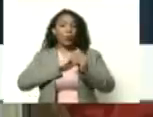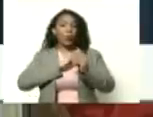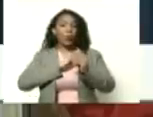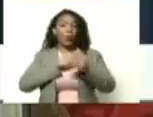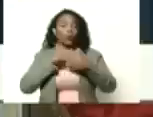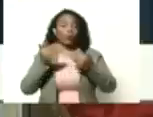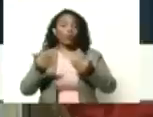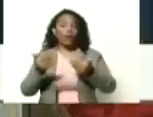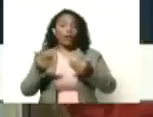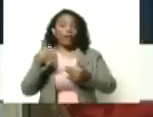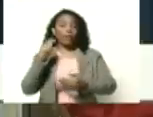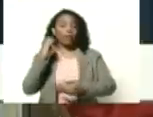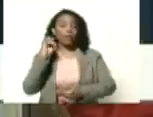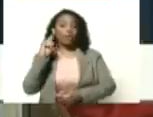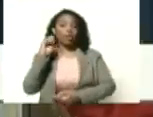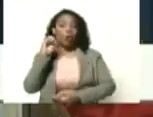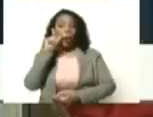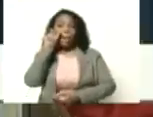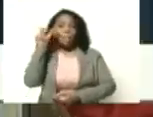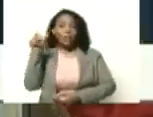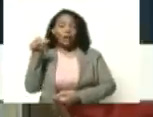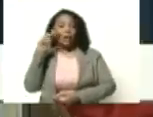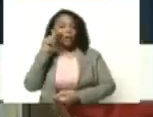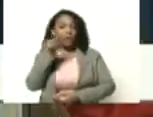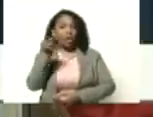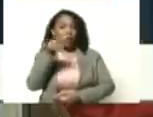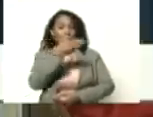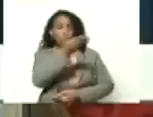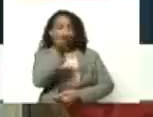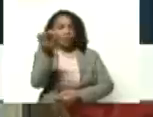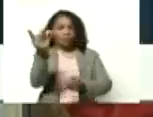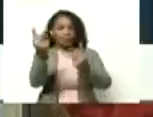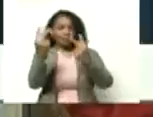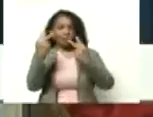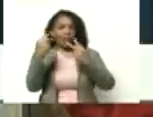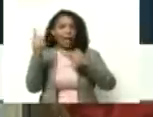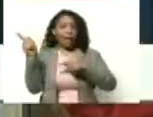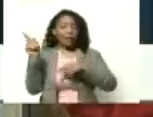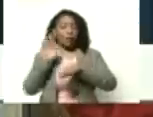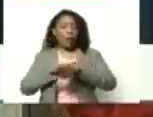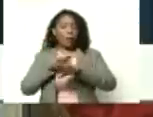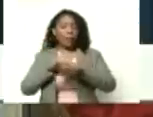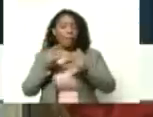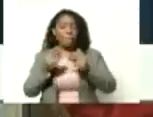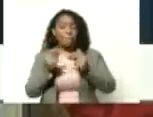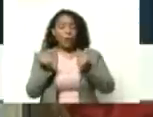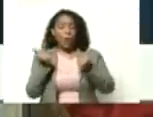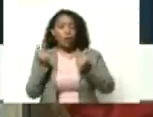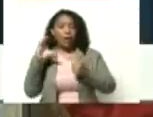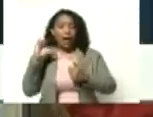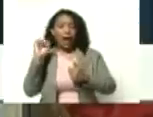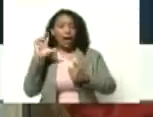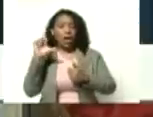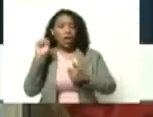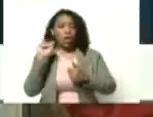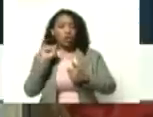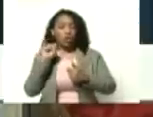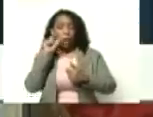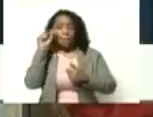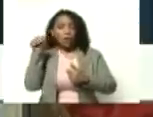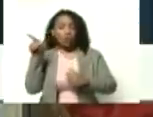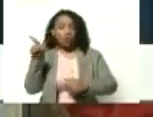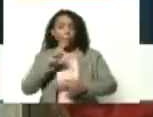titto viloria y que vean ustedes a partir del hecho de la desaparición de carlos lanz su